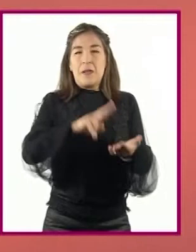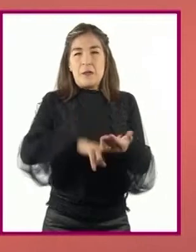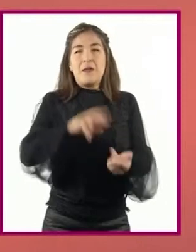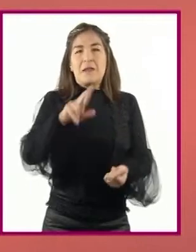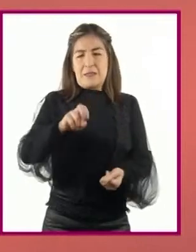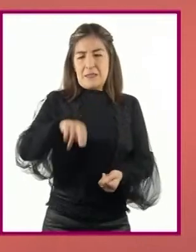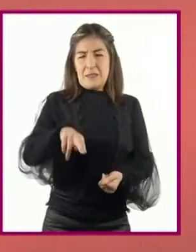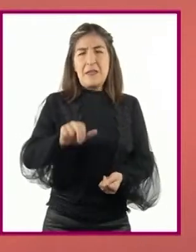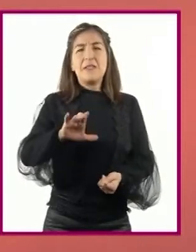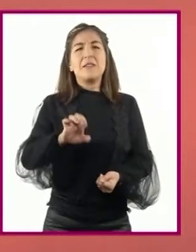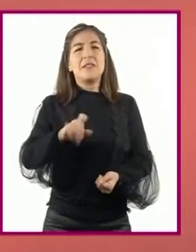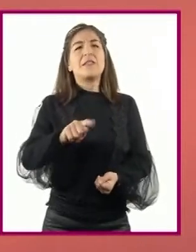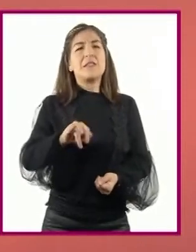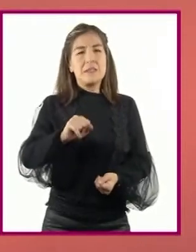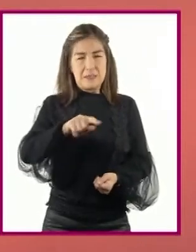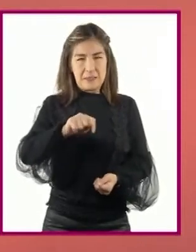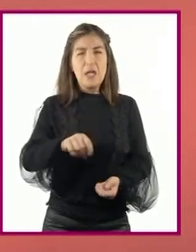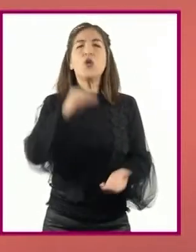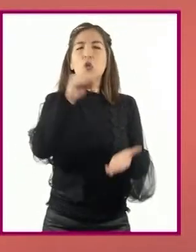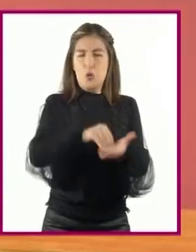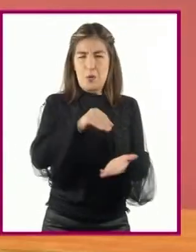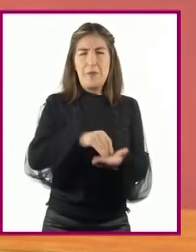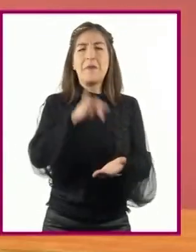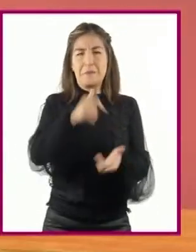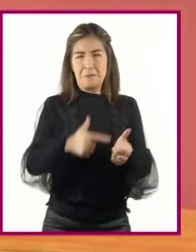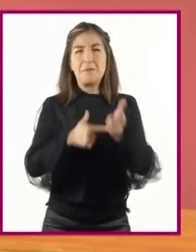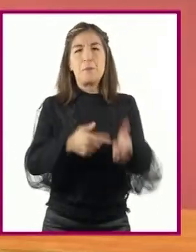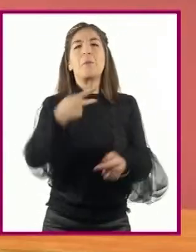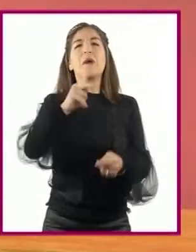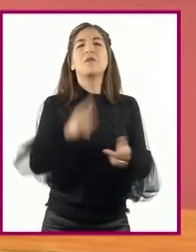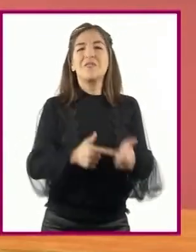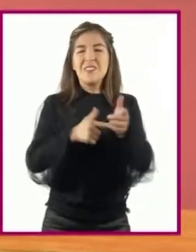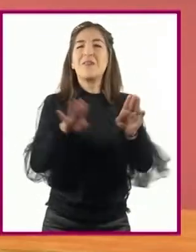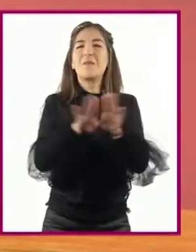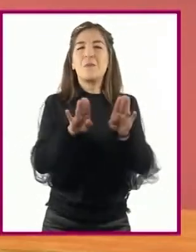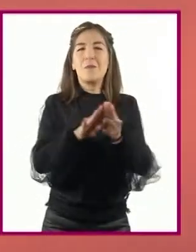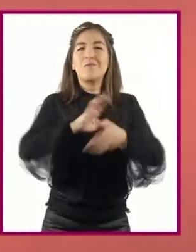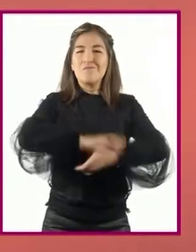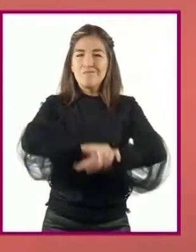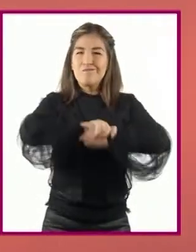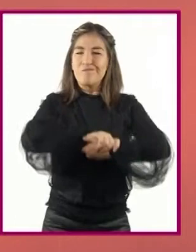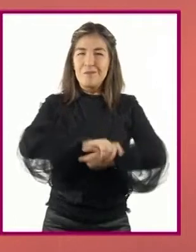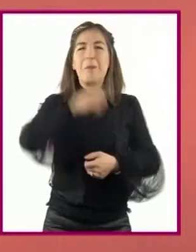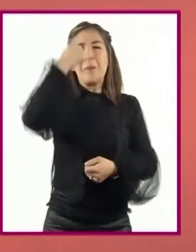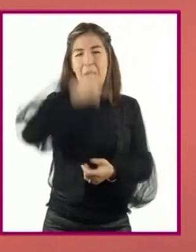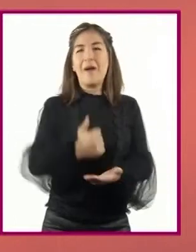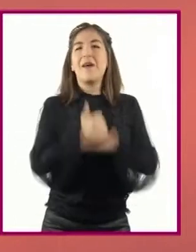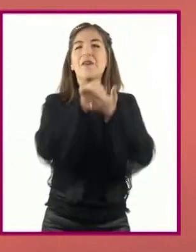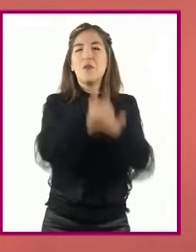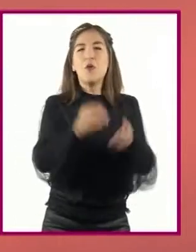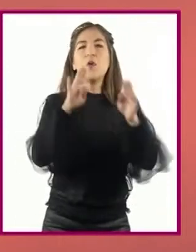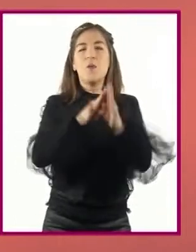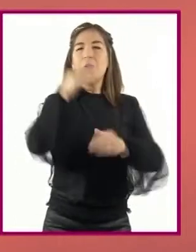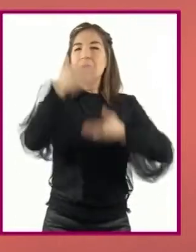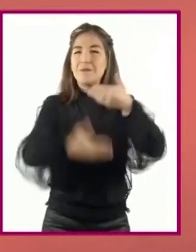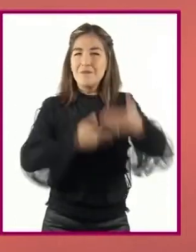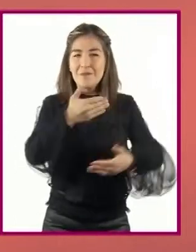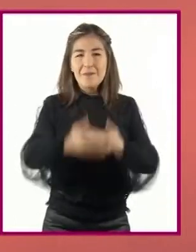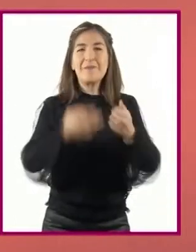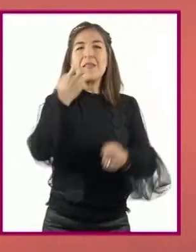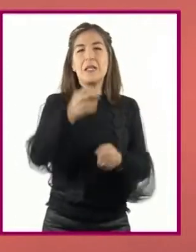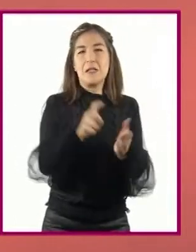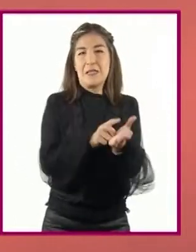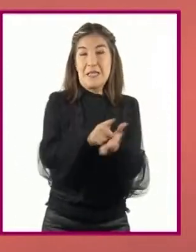siguen vigentes, pero se han ido fortaleciendo. Por otra parte, han ayudado a construir los